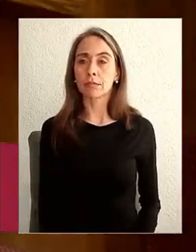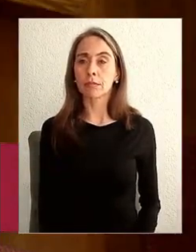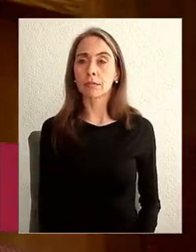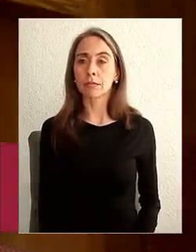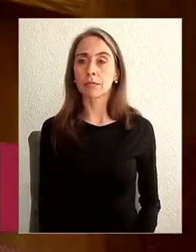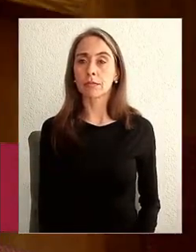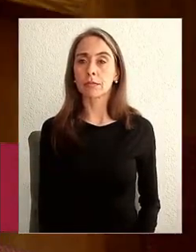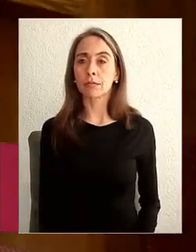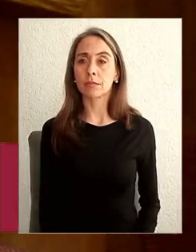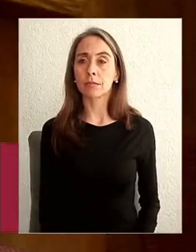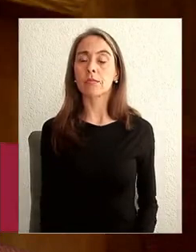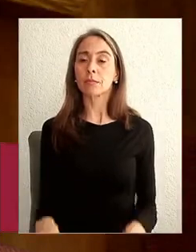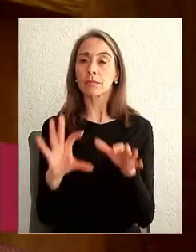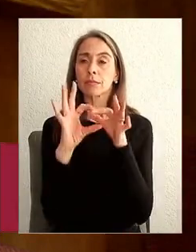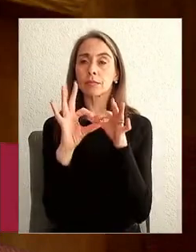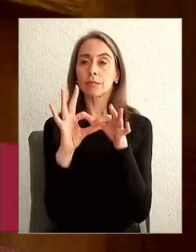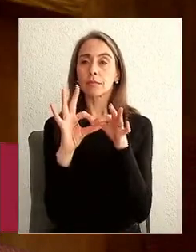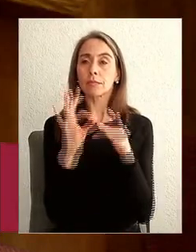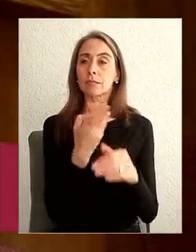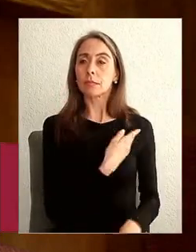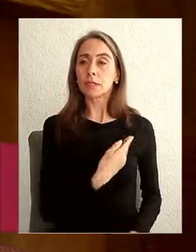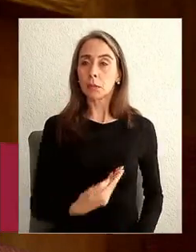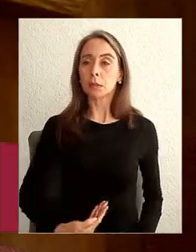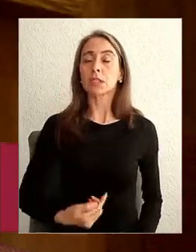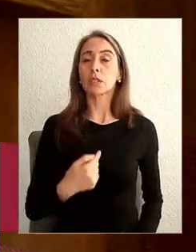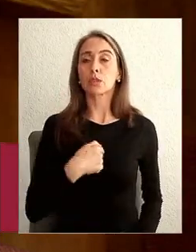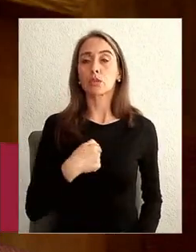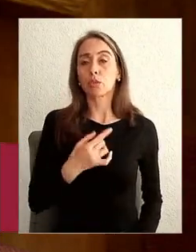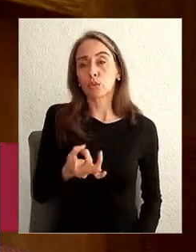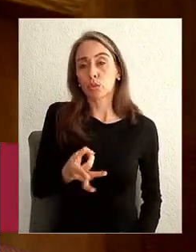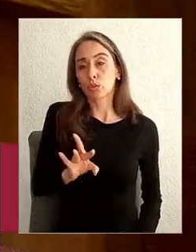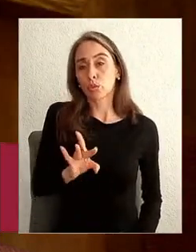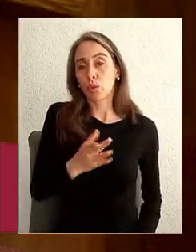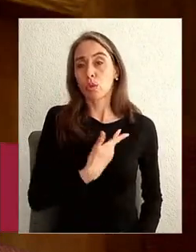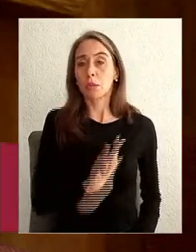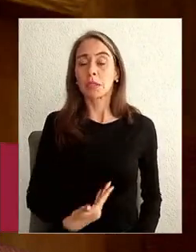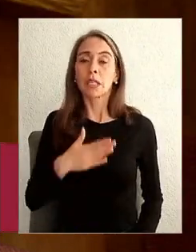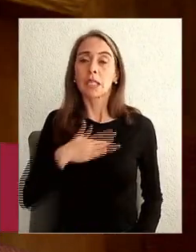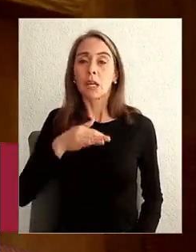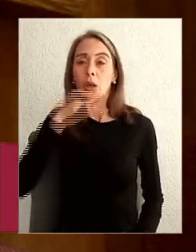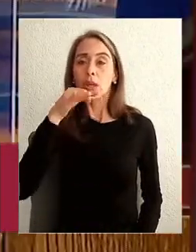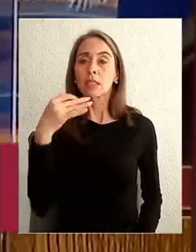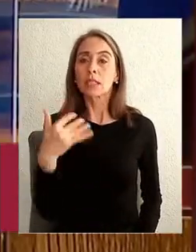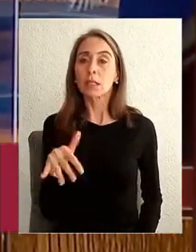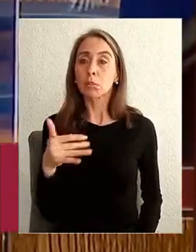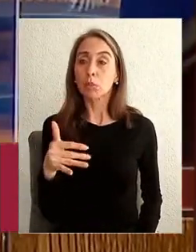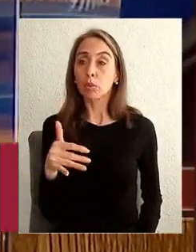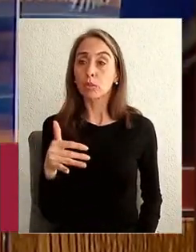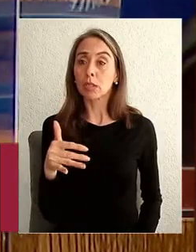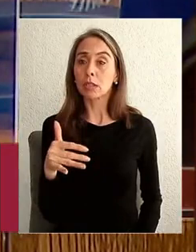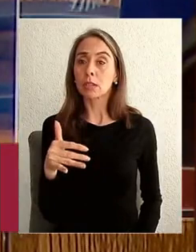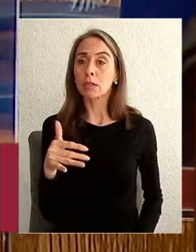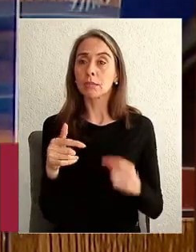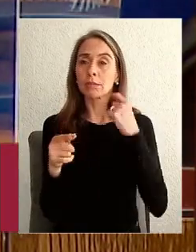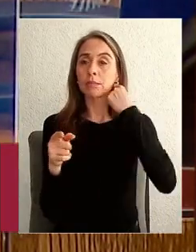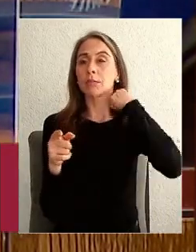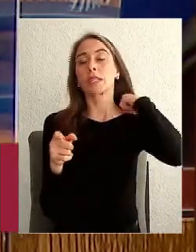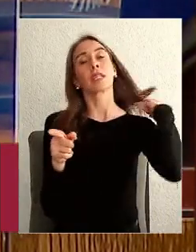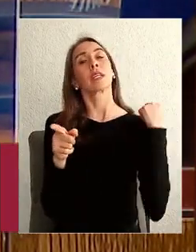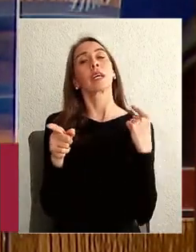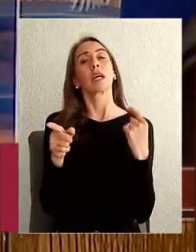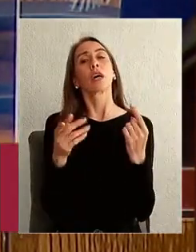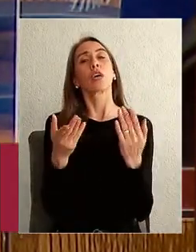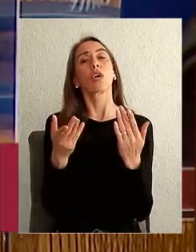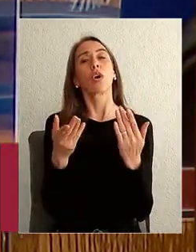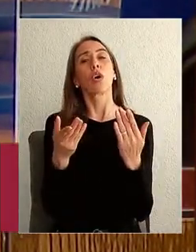Gracias, presidente. Yo solamente, presidente, referirme a la importancia de lo que es la normalización de nuestras cuentas